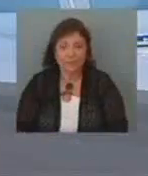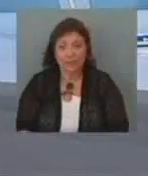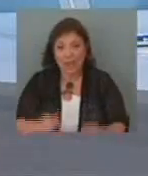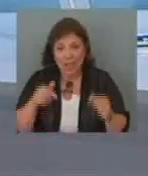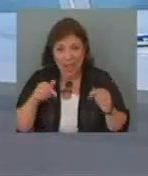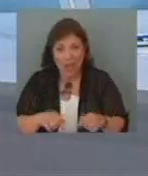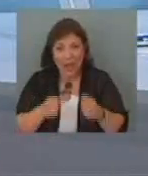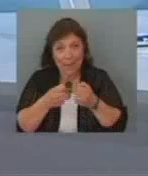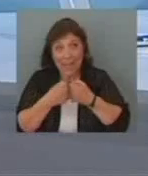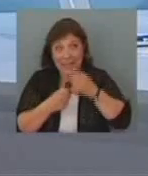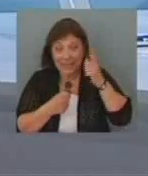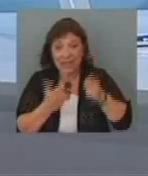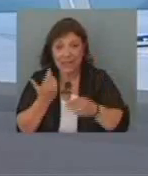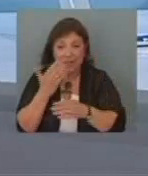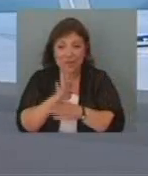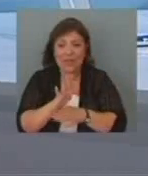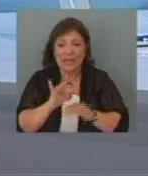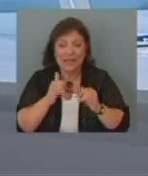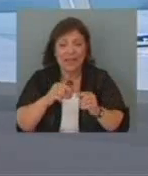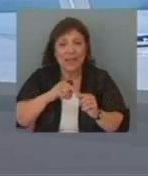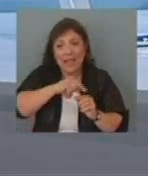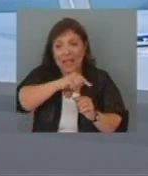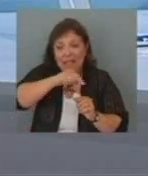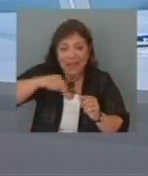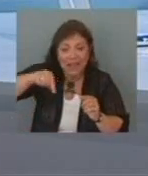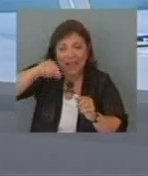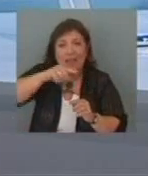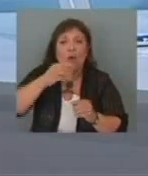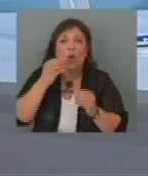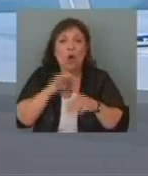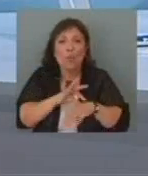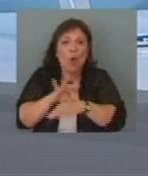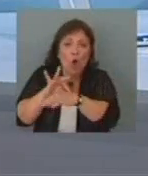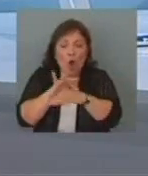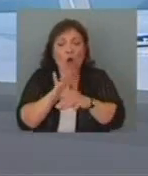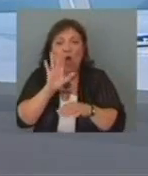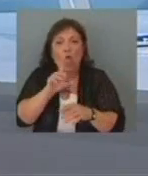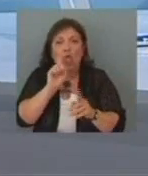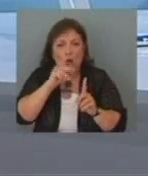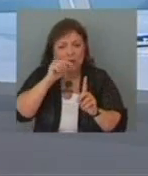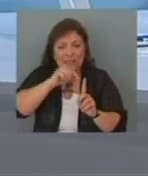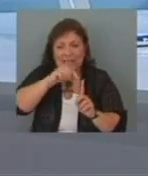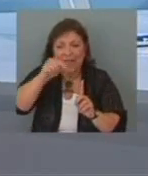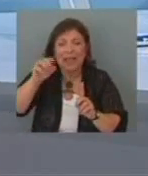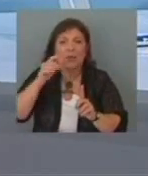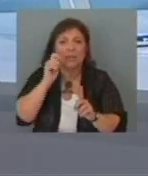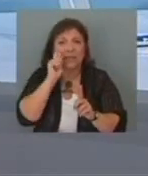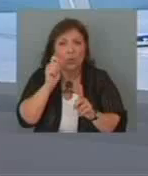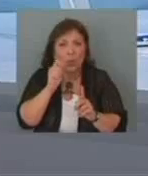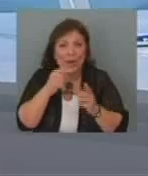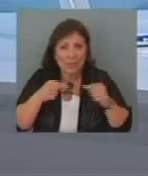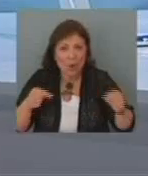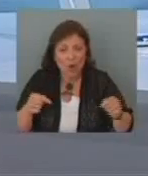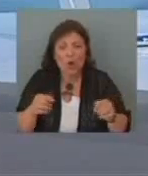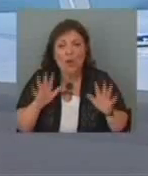en Paysandú se presentó la guía de circuitos turísticos de Guichón. Son 12 circuitos multimodales que